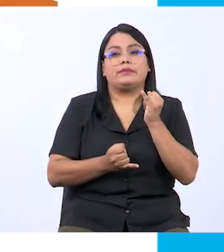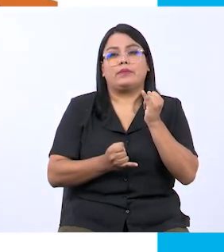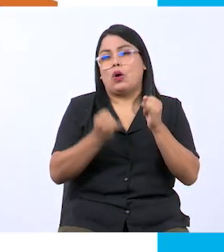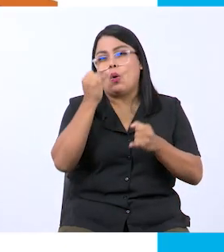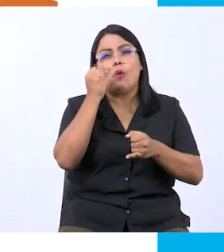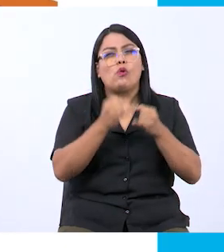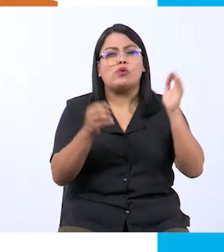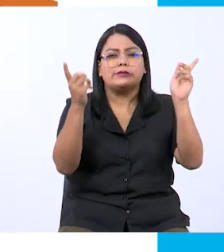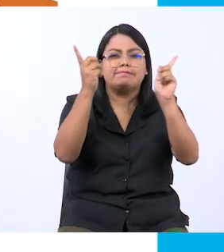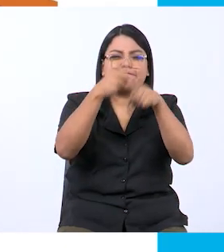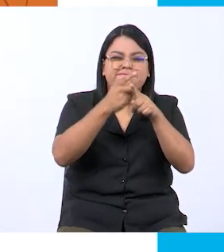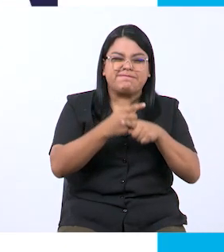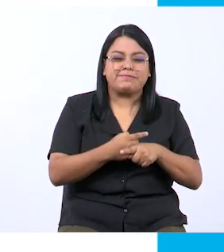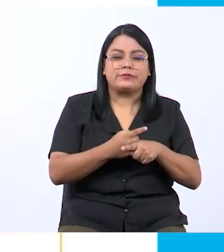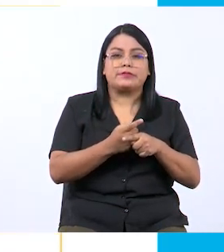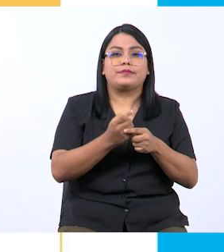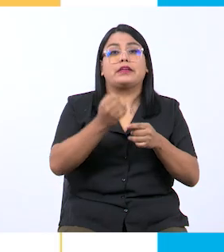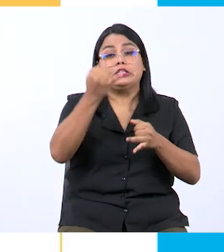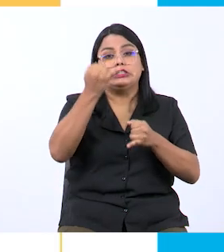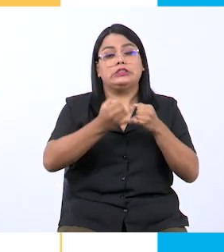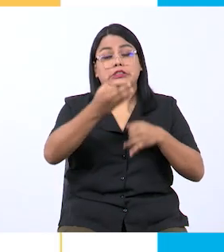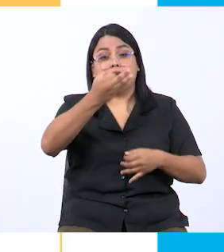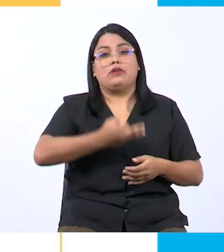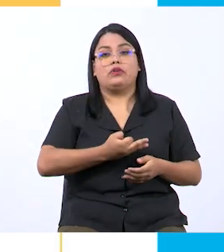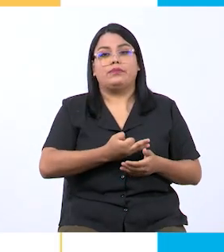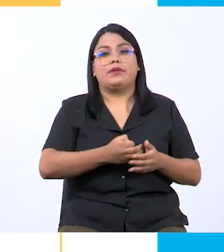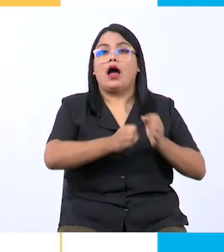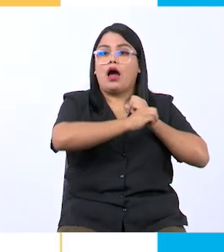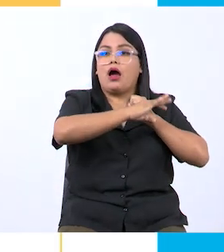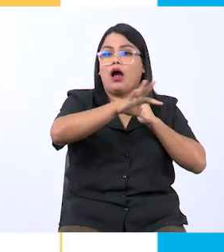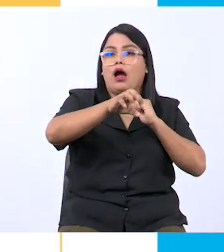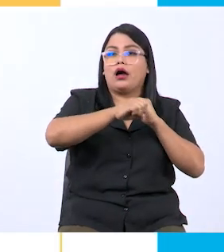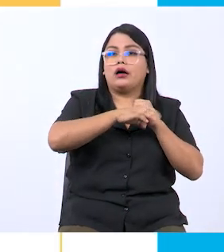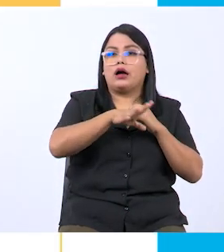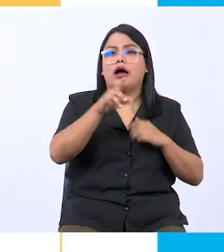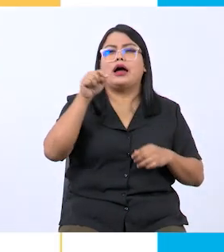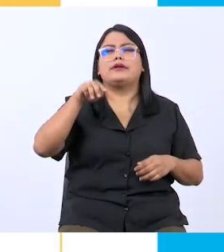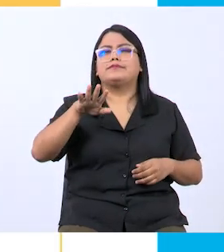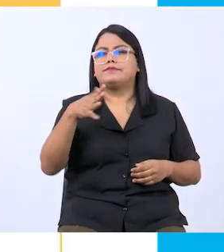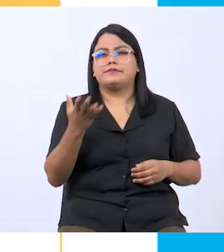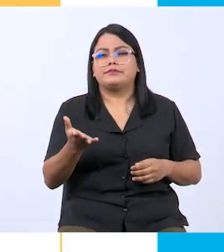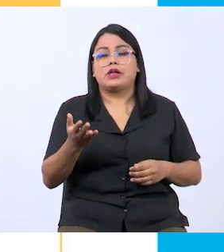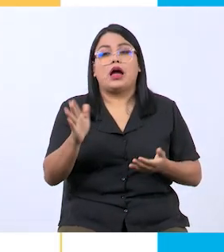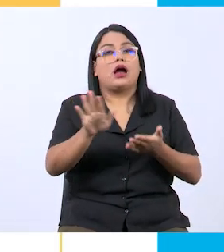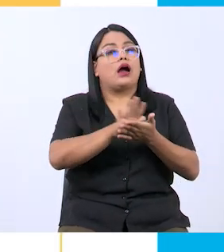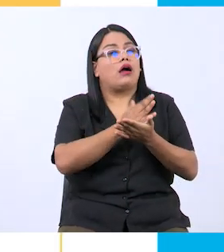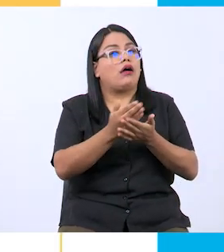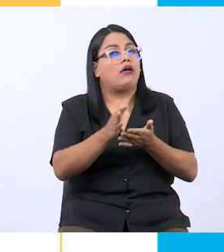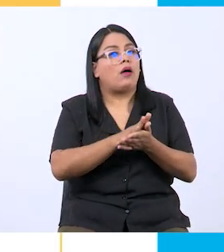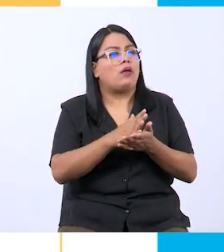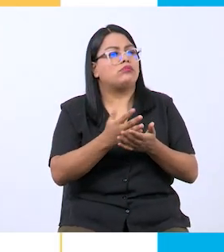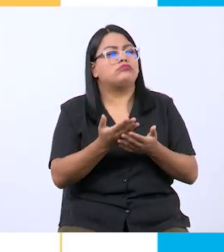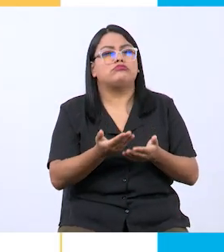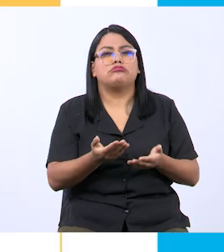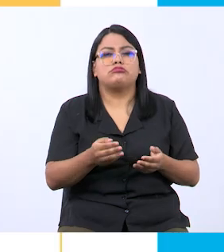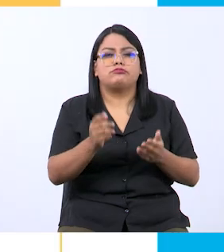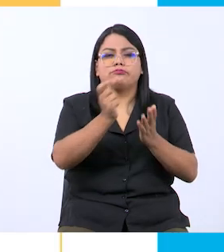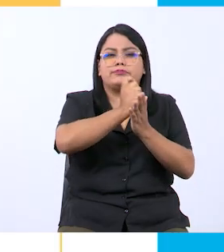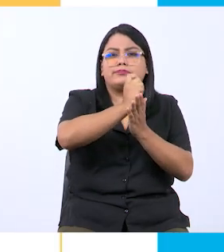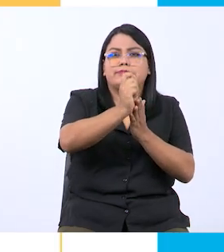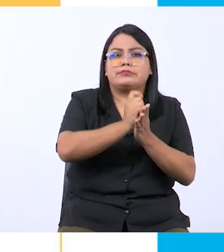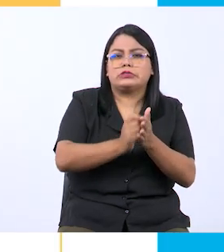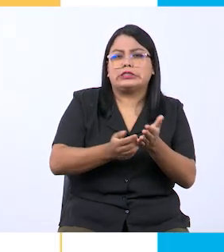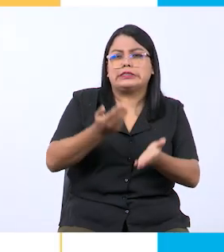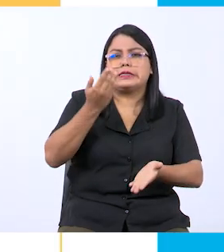o versión final del cuento policial. Publicación. Esta etapa consiste en compartir o socializar el